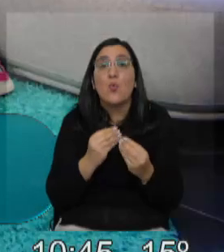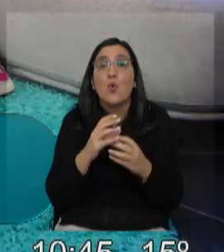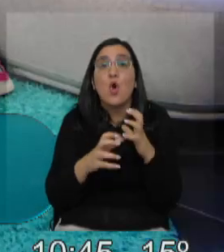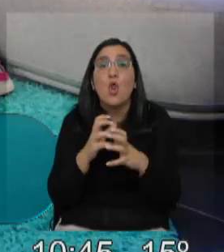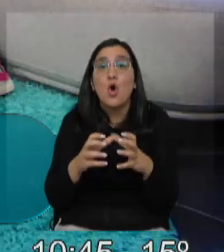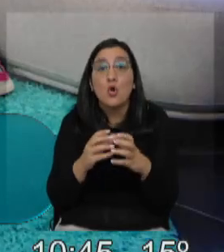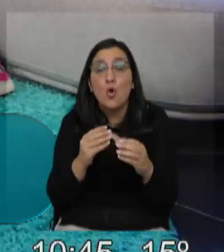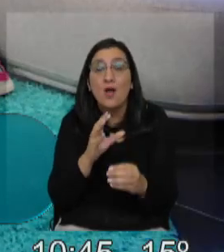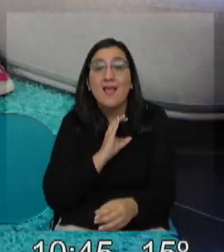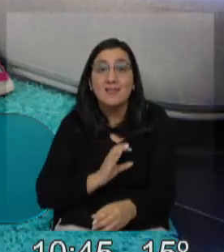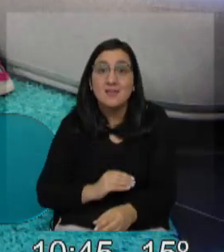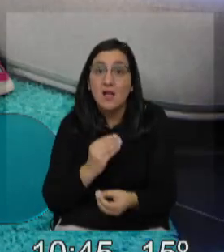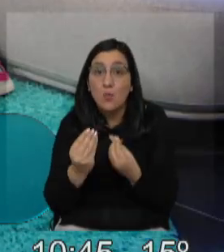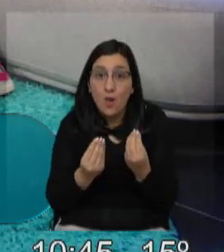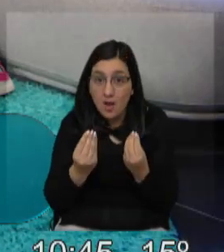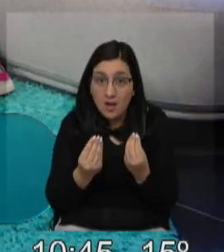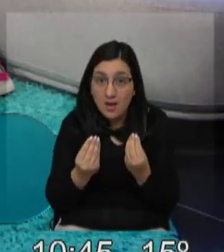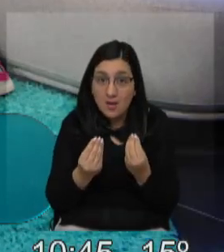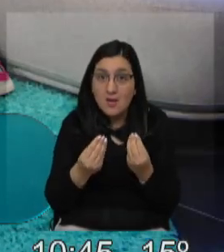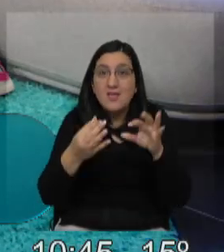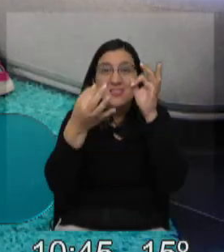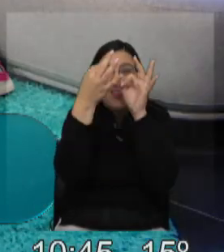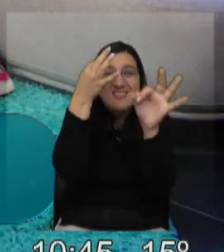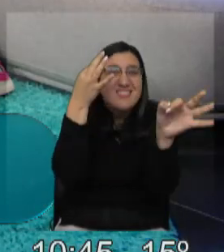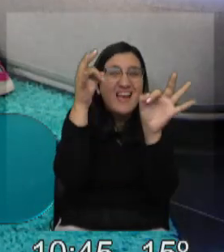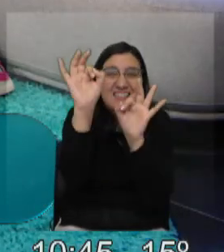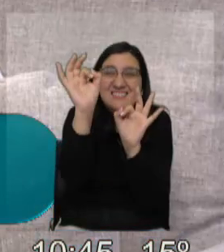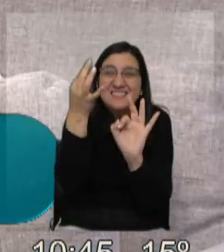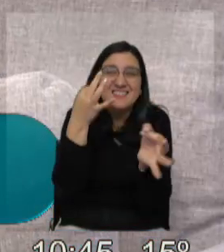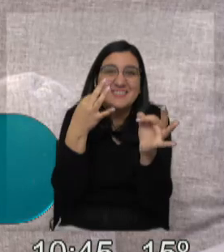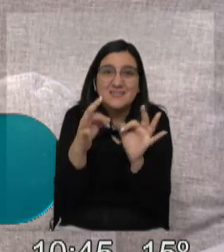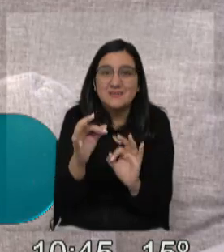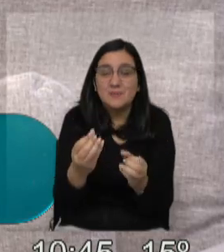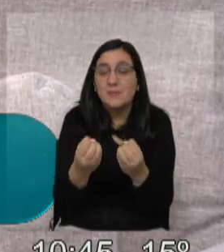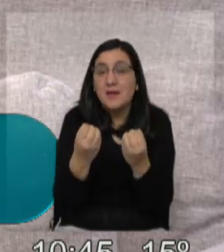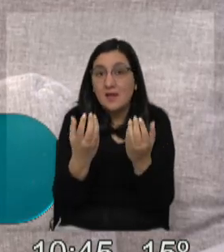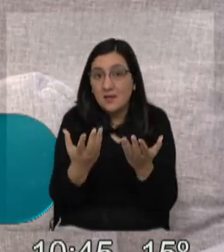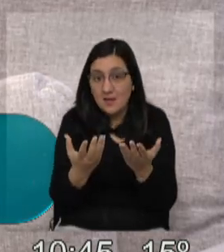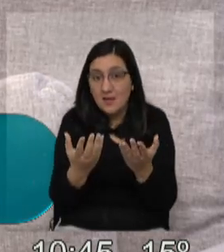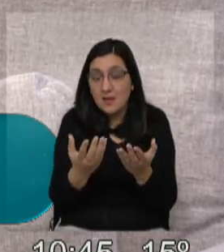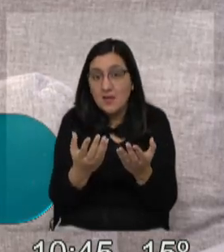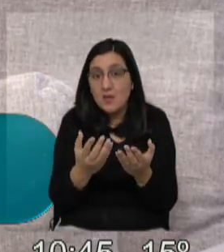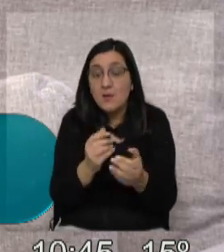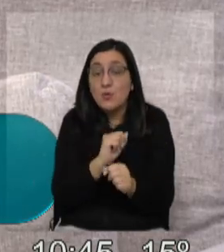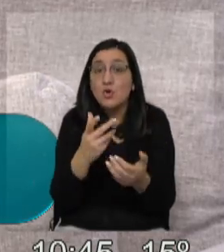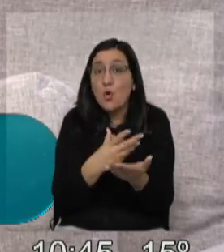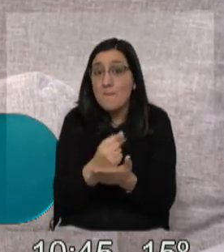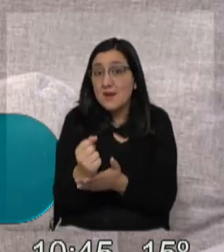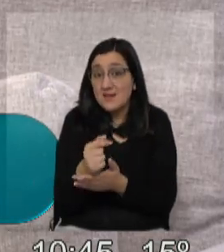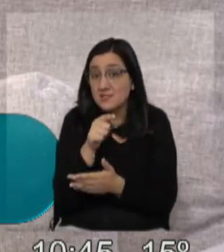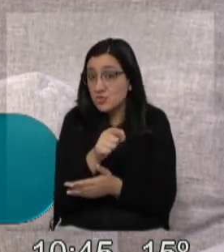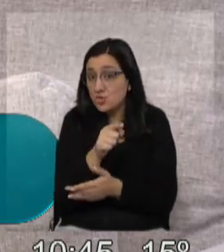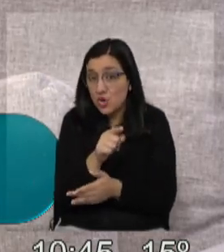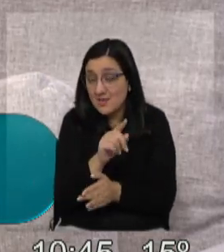qué características? Y, o sea, como lo más detallada posible para poder llevar esa compra a cabo de la forma